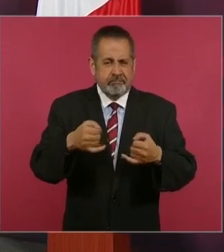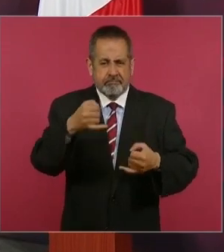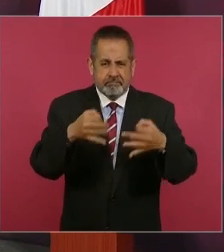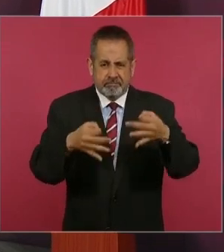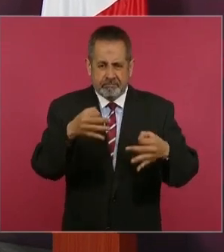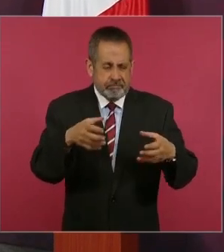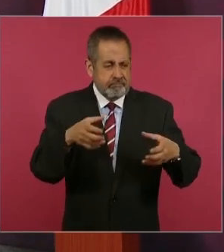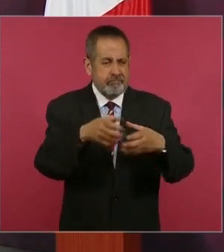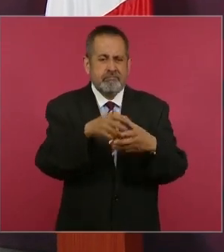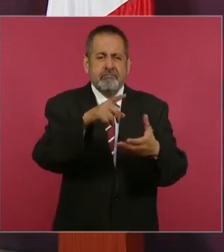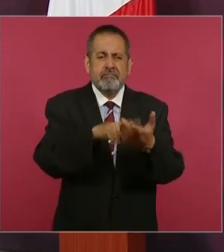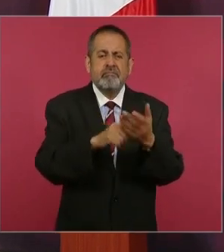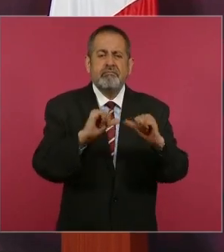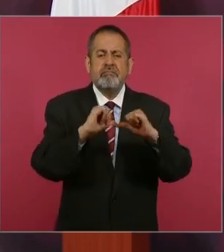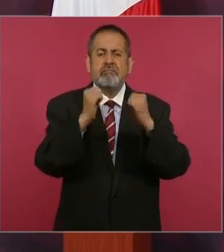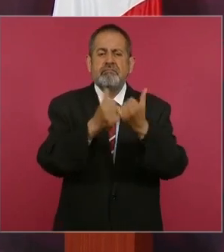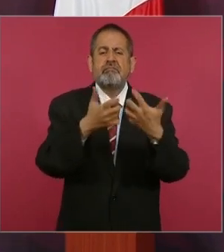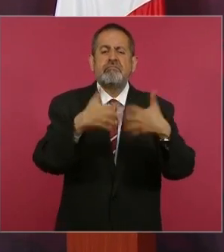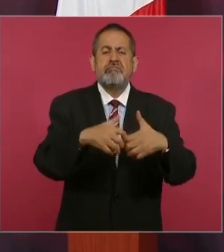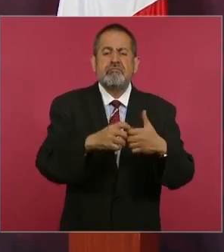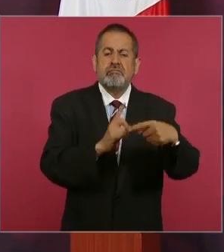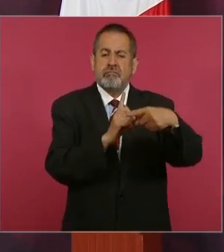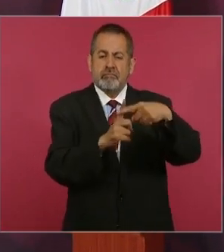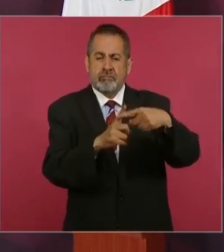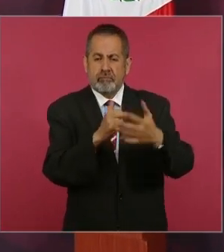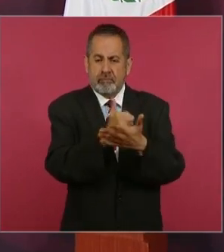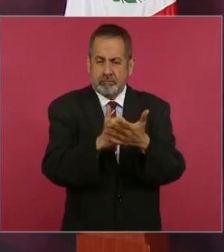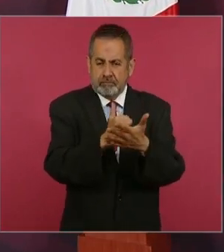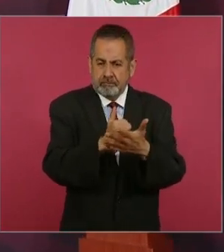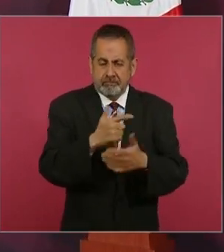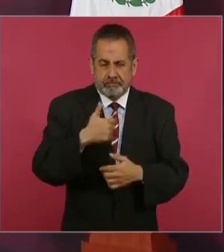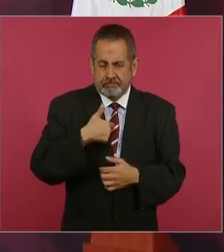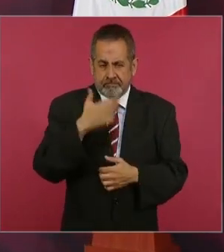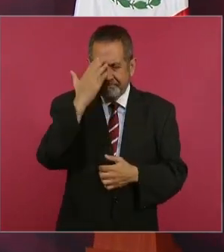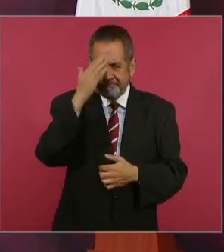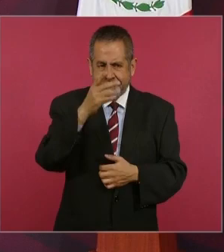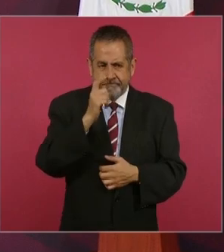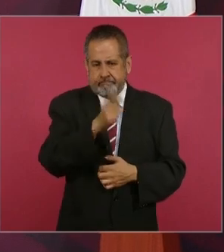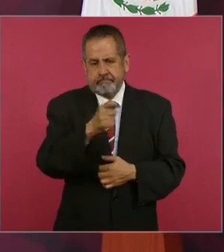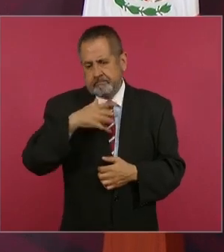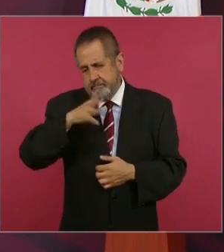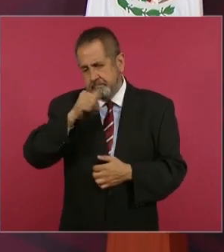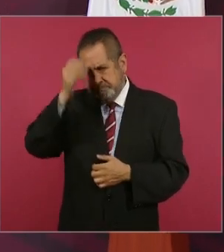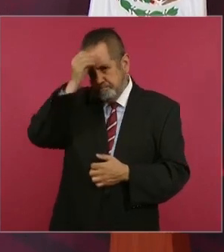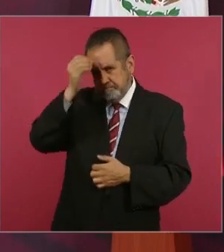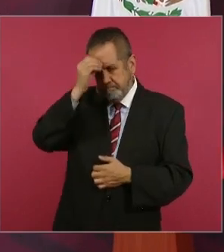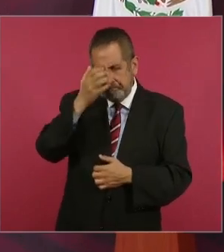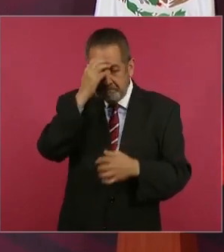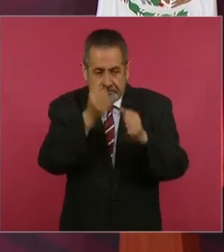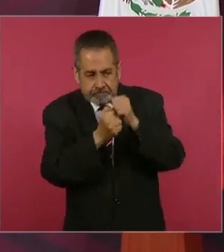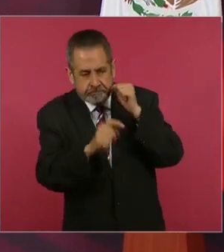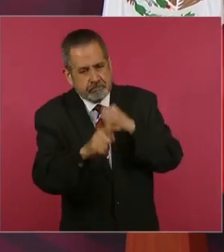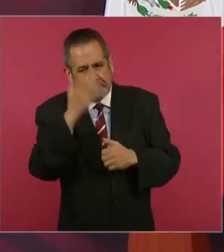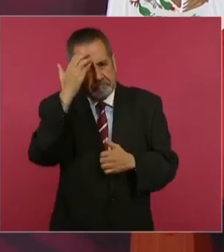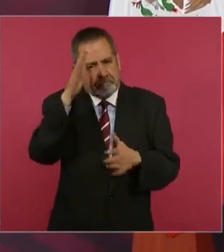cooperativa Cruz Azul Por eso no puedo opinar